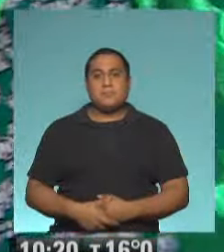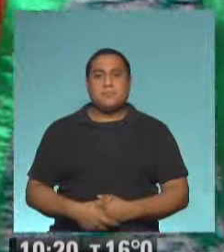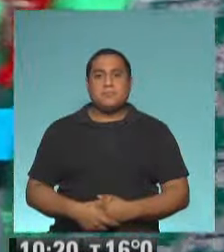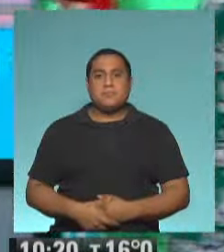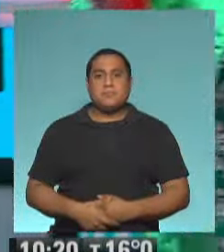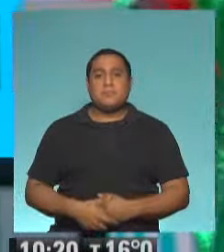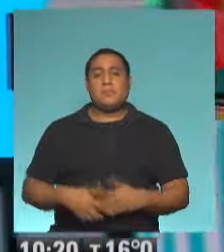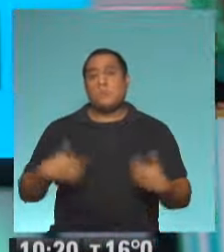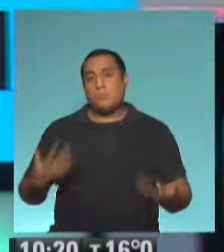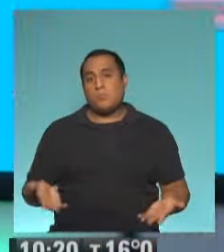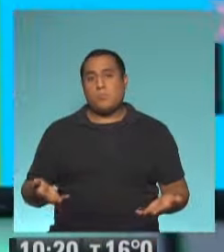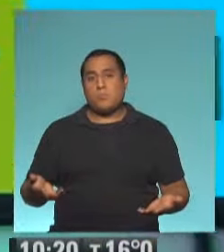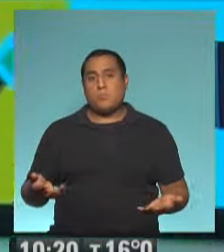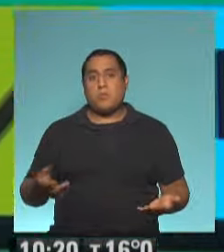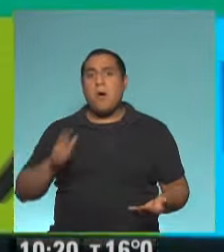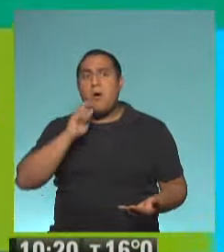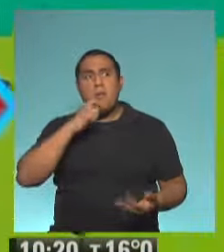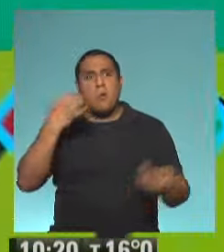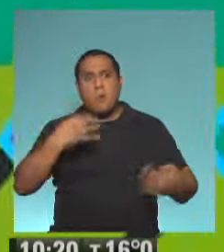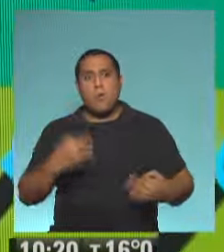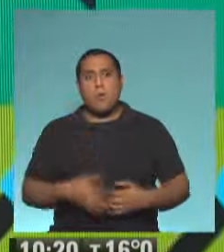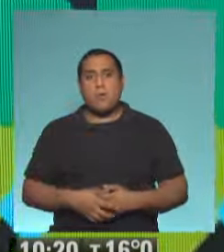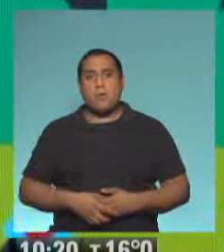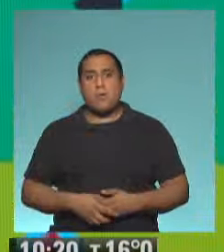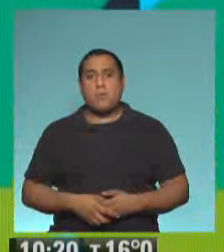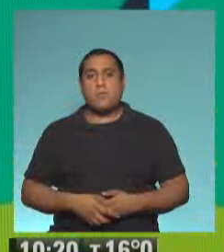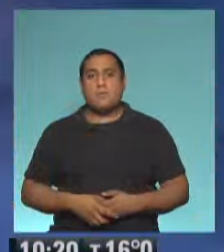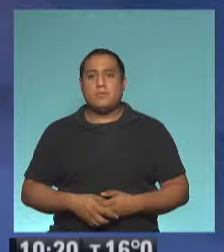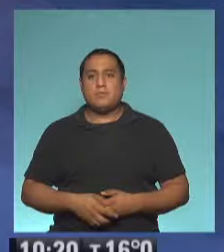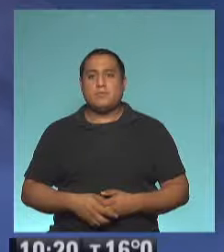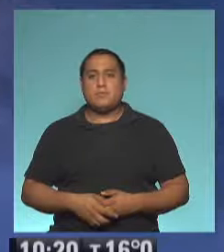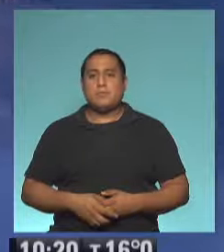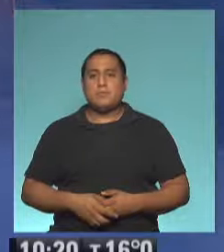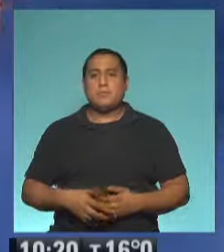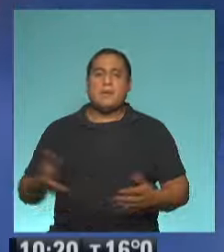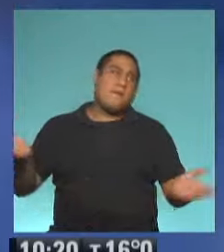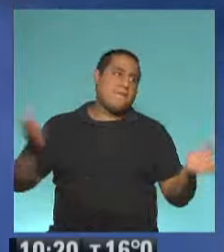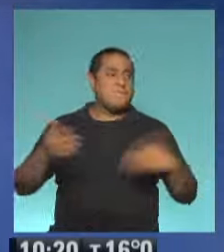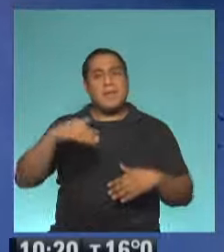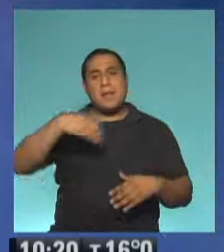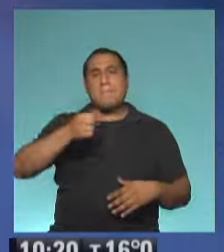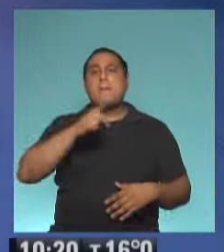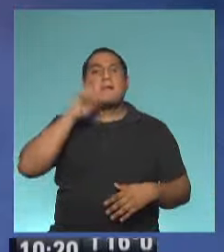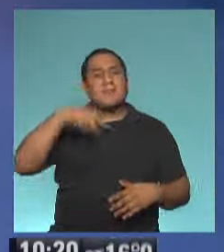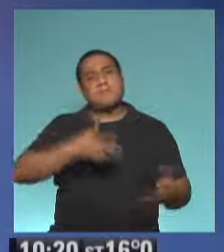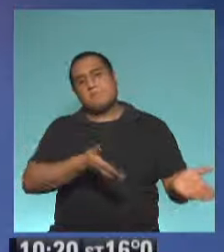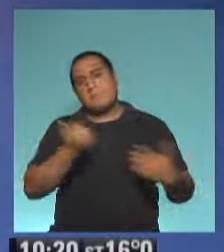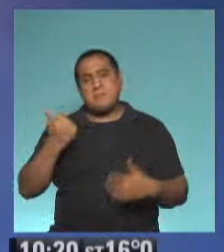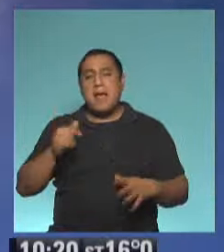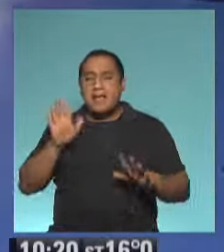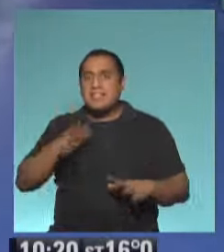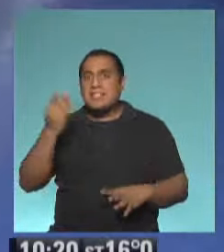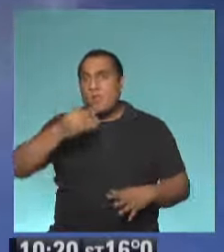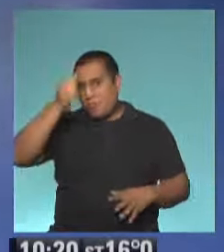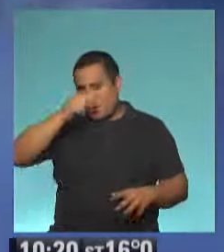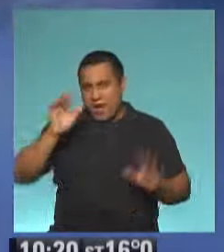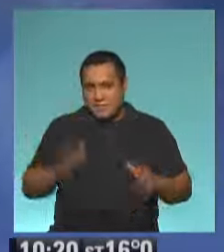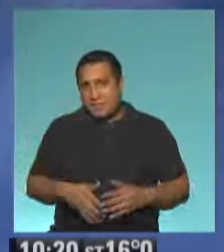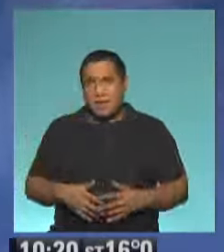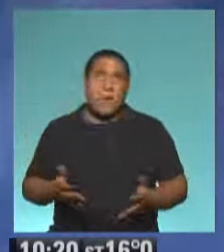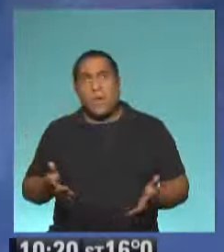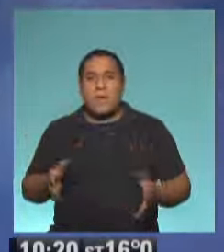Bueno, estamos... ¡Ay, divina! Bueno, vamos con a la el foto. Estandarte. ¿Querés venir, Martín? Sumate a la foto. Todo el fin de semana, sí. Qué bueno, tuvimos